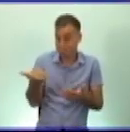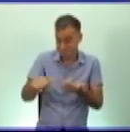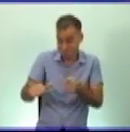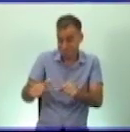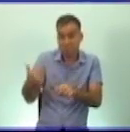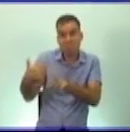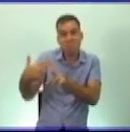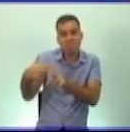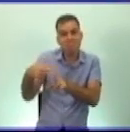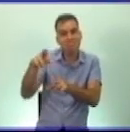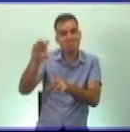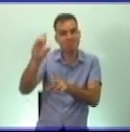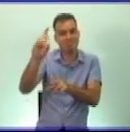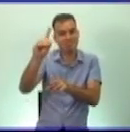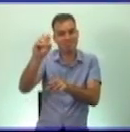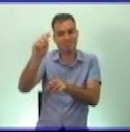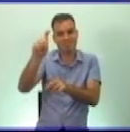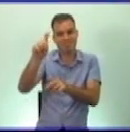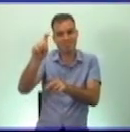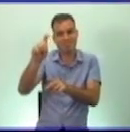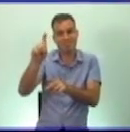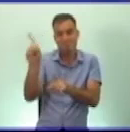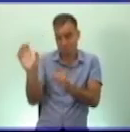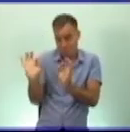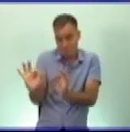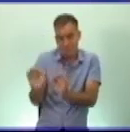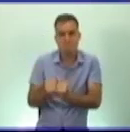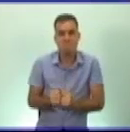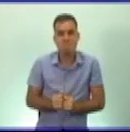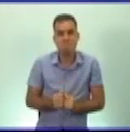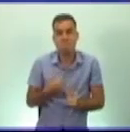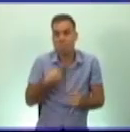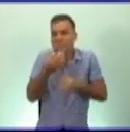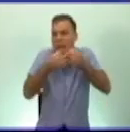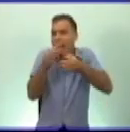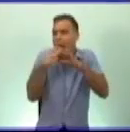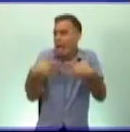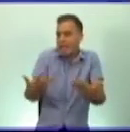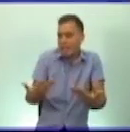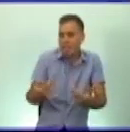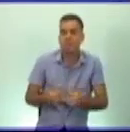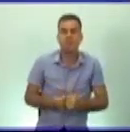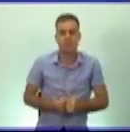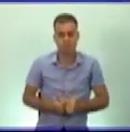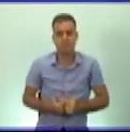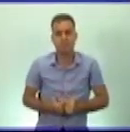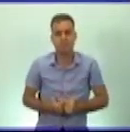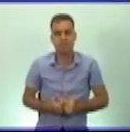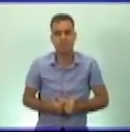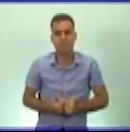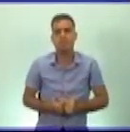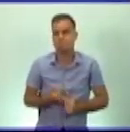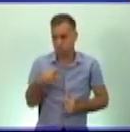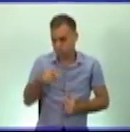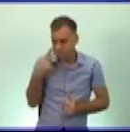de redox, es decir, de oxidación-reducción, y que nosotros justifiquemos. Ahora bien, veamos,